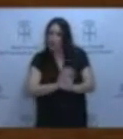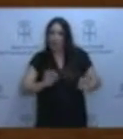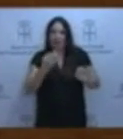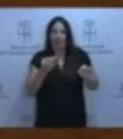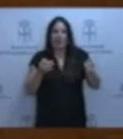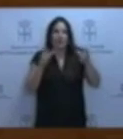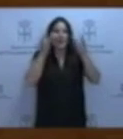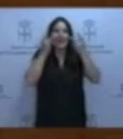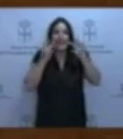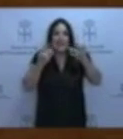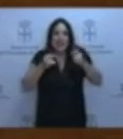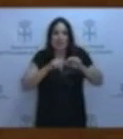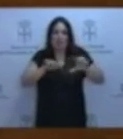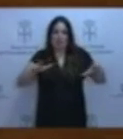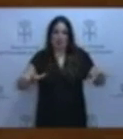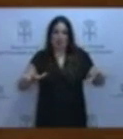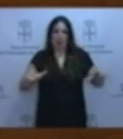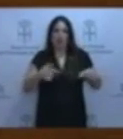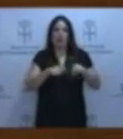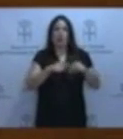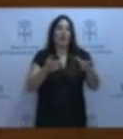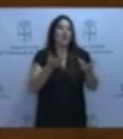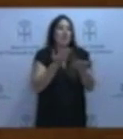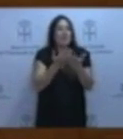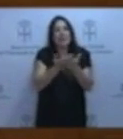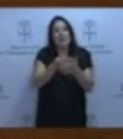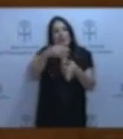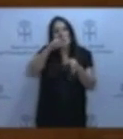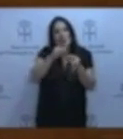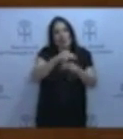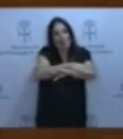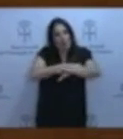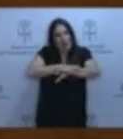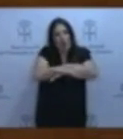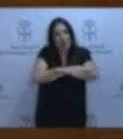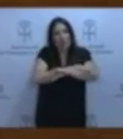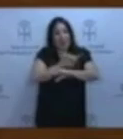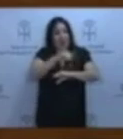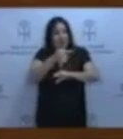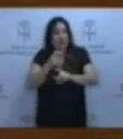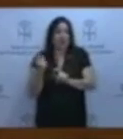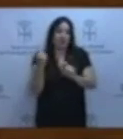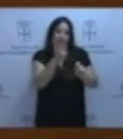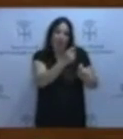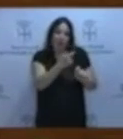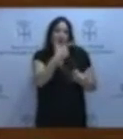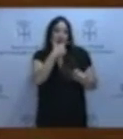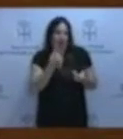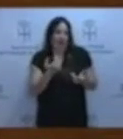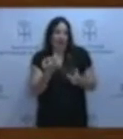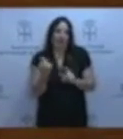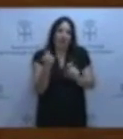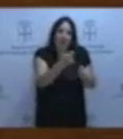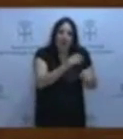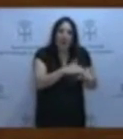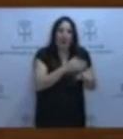cristal. Paredes de cristal no es pedir documentación al Gobierno que tiene que facilitar en 15 días y que tarden 4 o 5